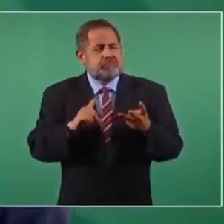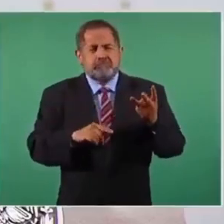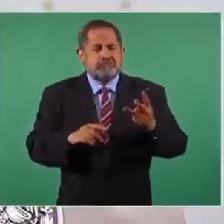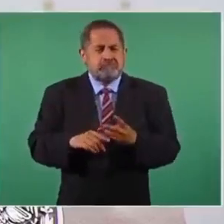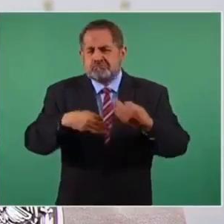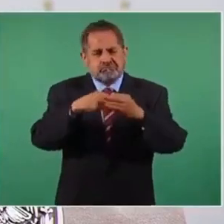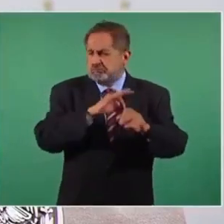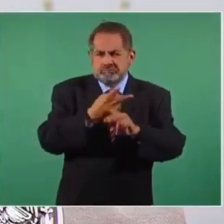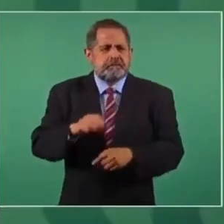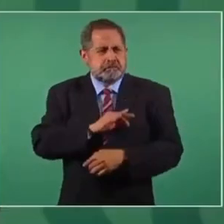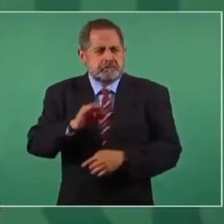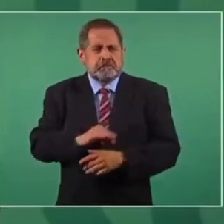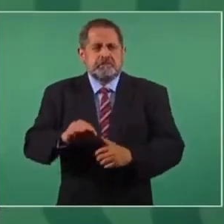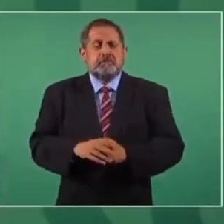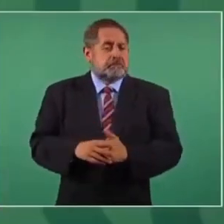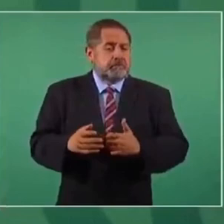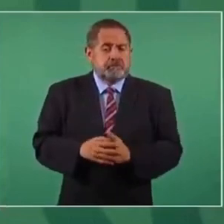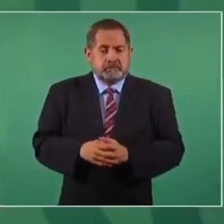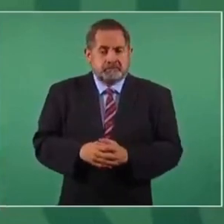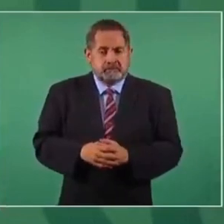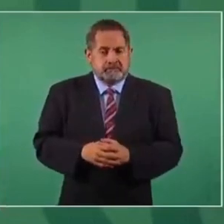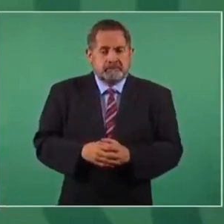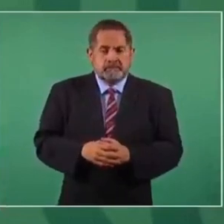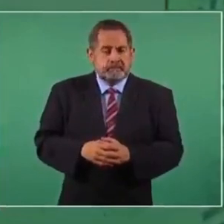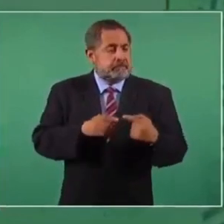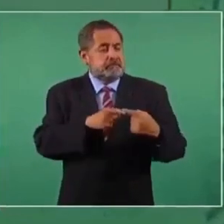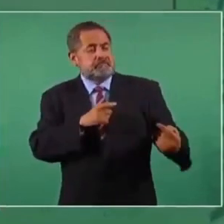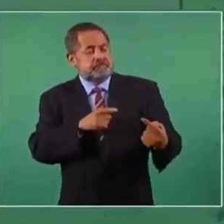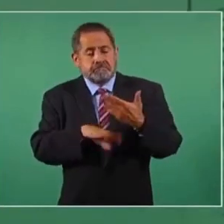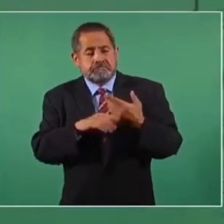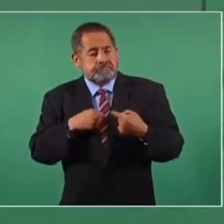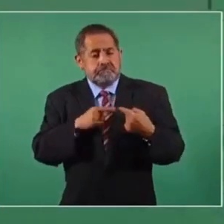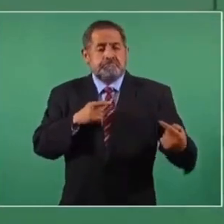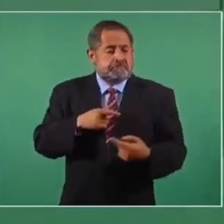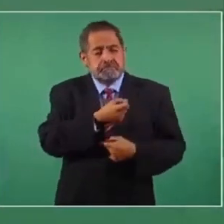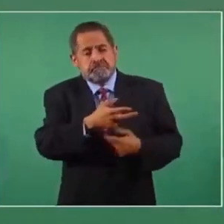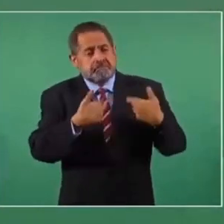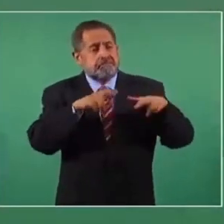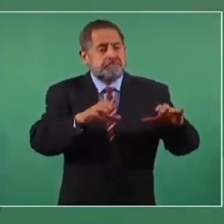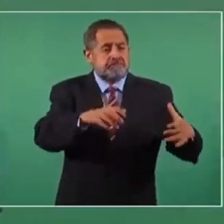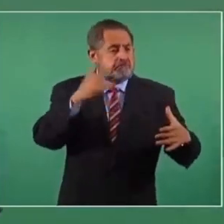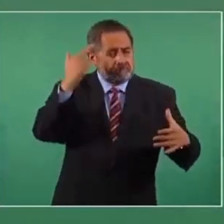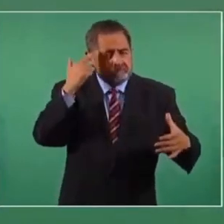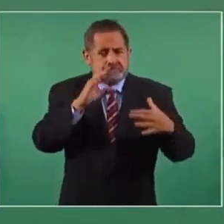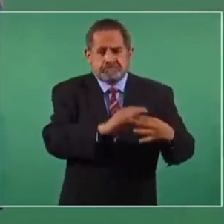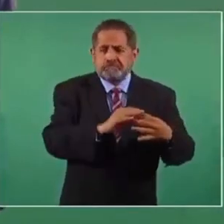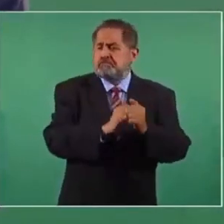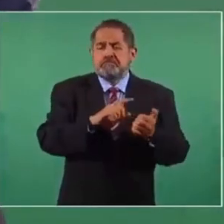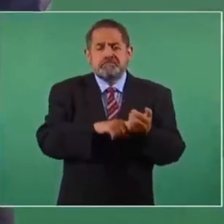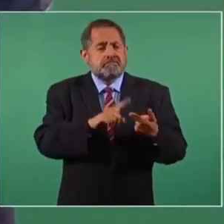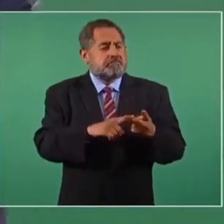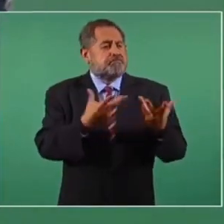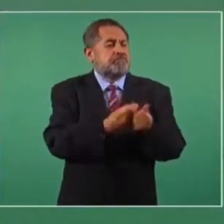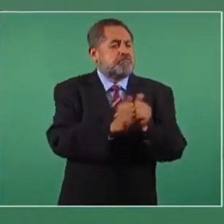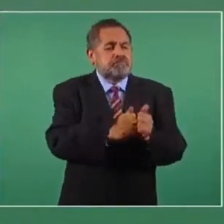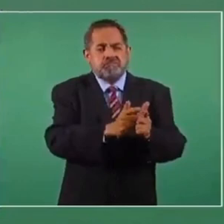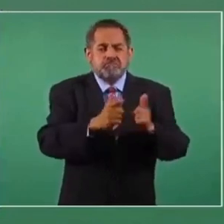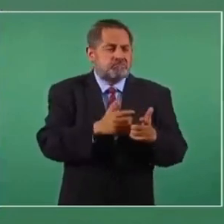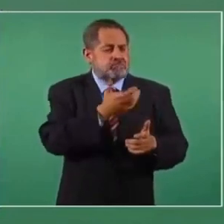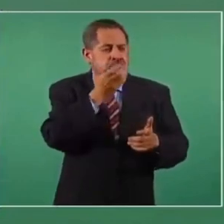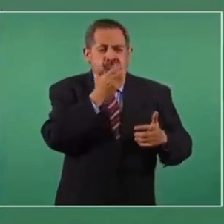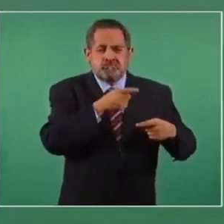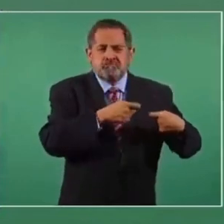Todos pueden venir, los opositores, representantes de la monarquía, de la derecha, del